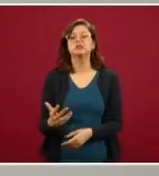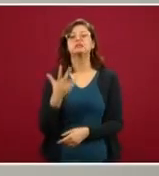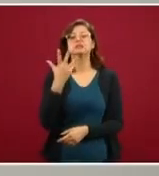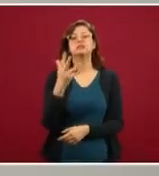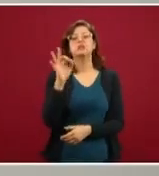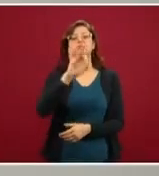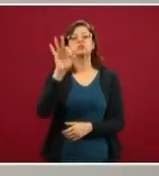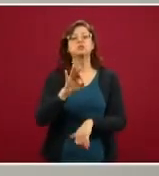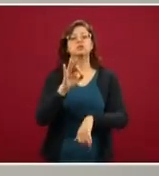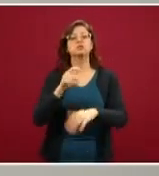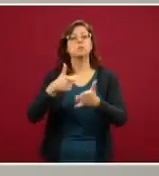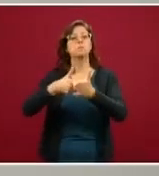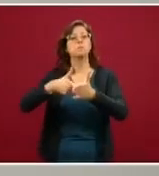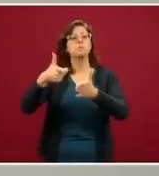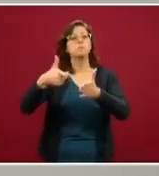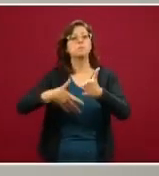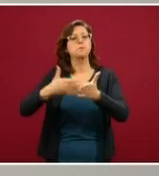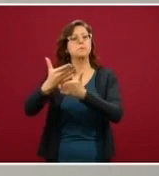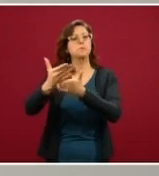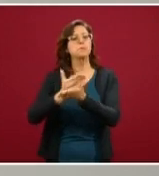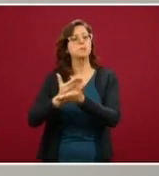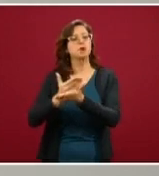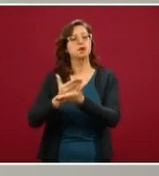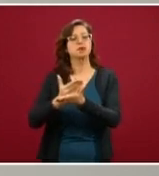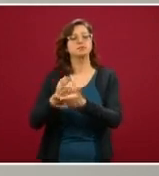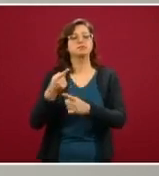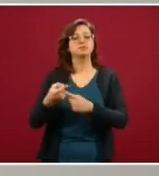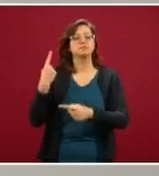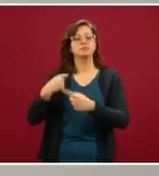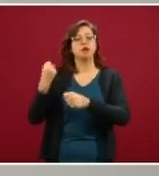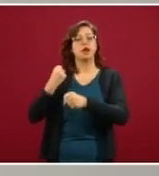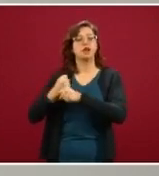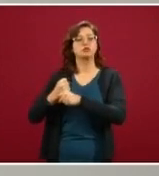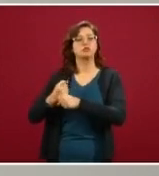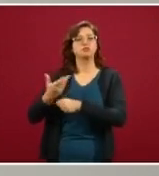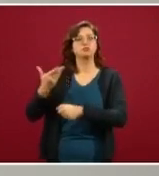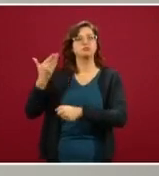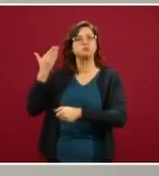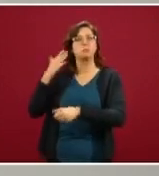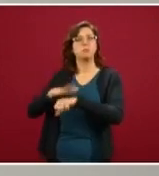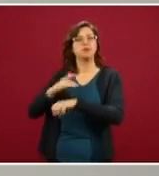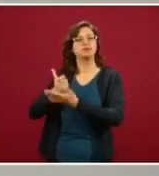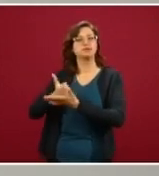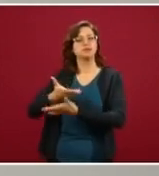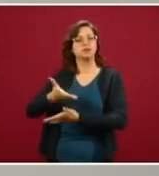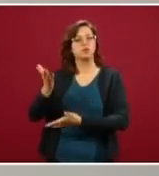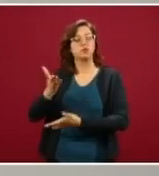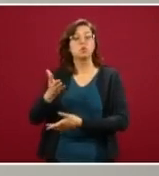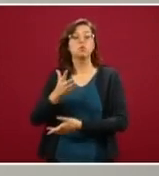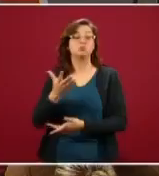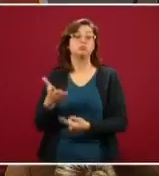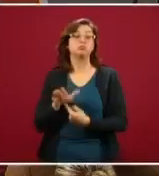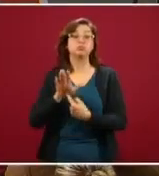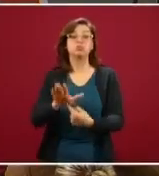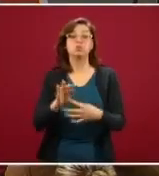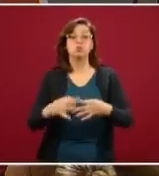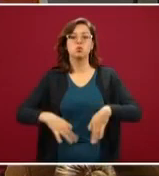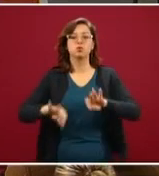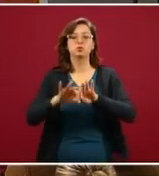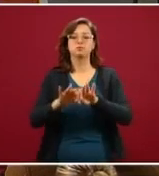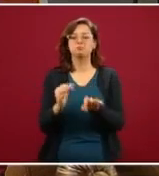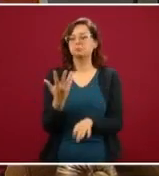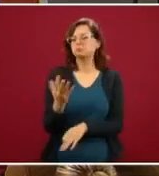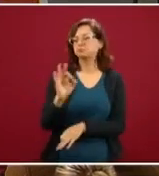5% menos de lo que se compraba en México. Esto consideramos que es notorio porque aunque el ahorro no